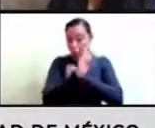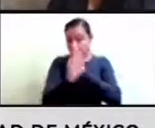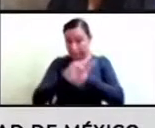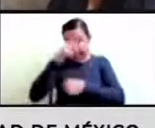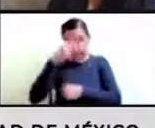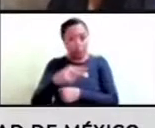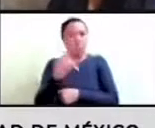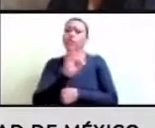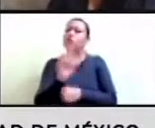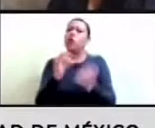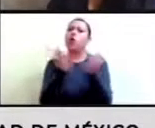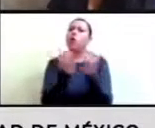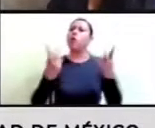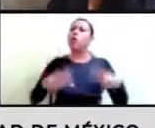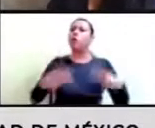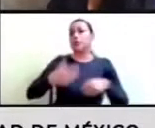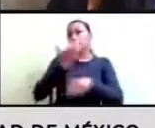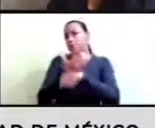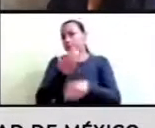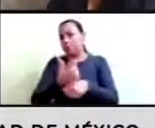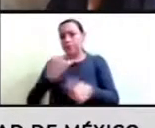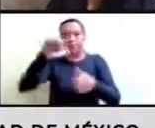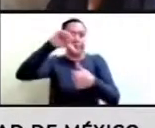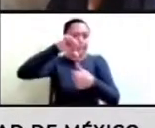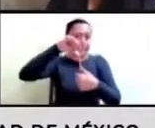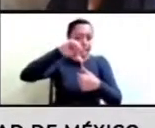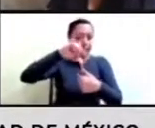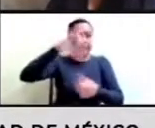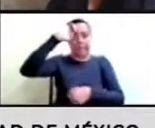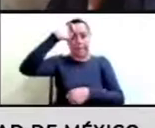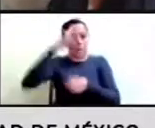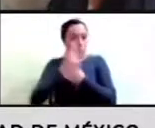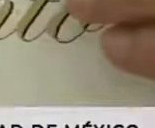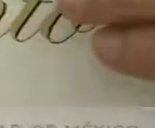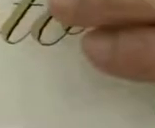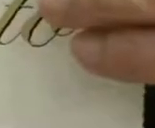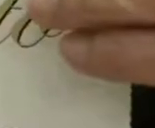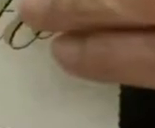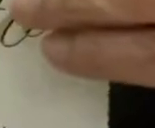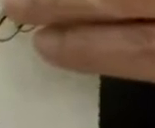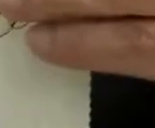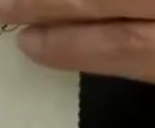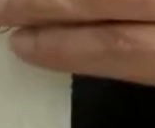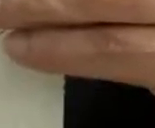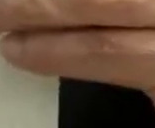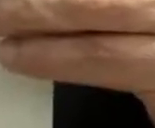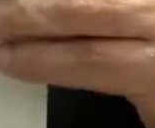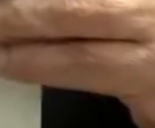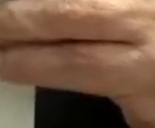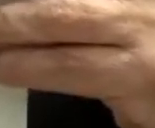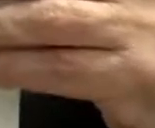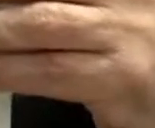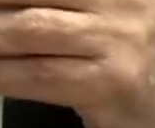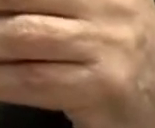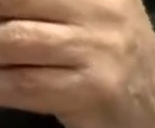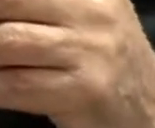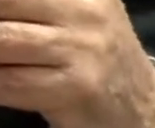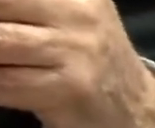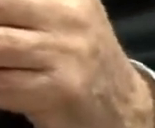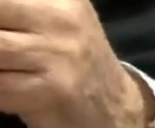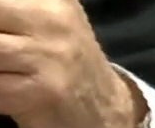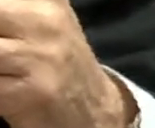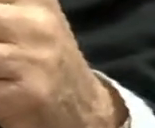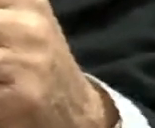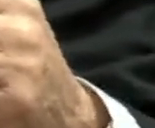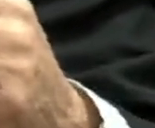de Estados Unidos, de Centroamérica, de Europa, bueno, hasta unas personas de Japón. Y con esa tecnología es maravilloso el